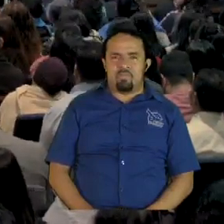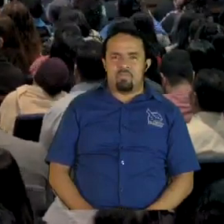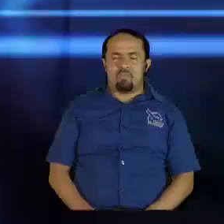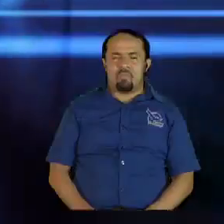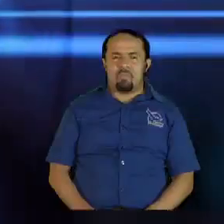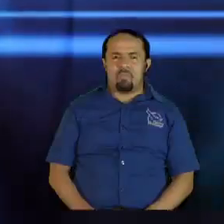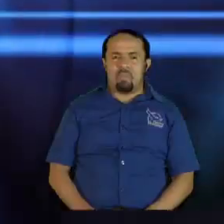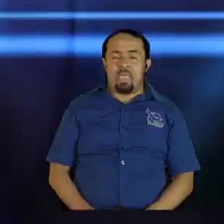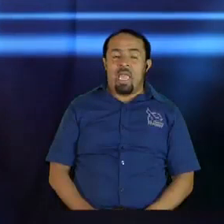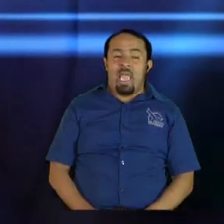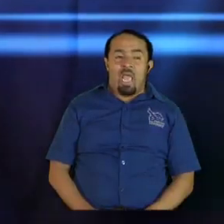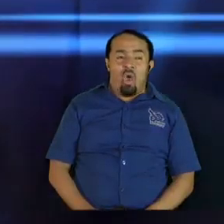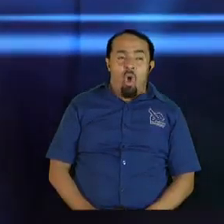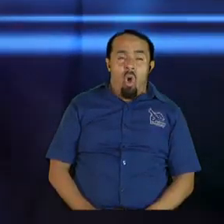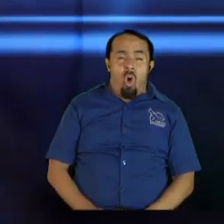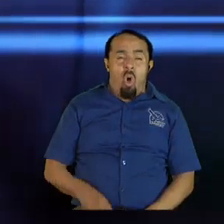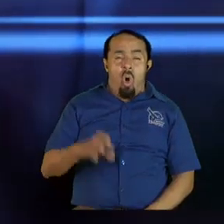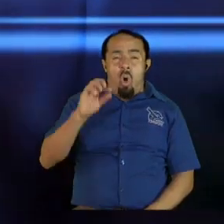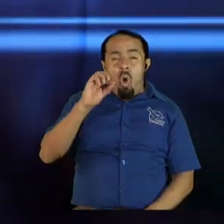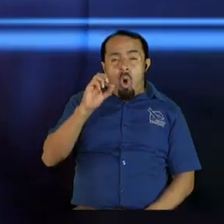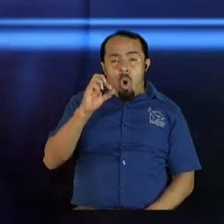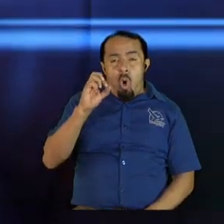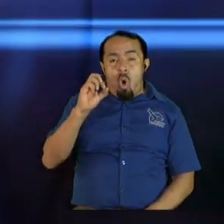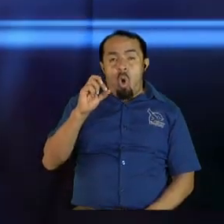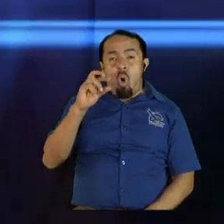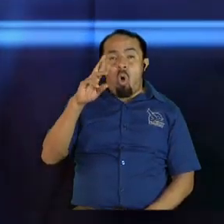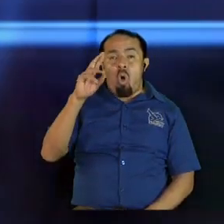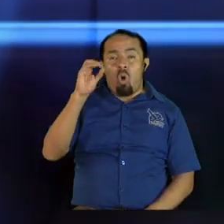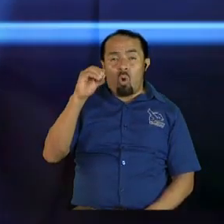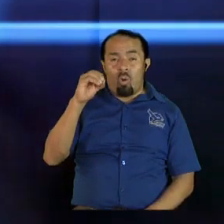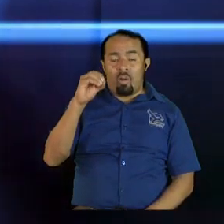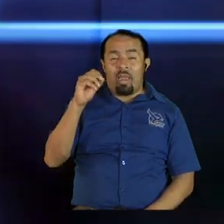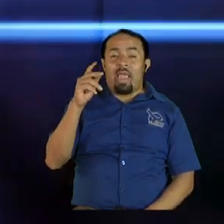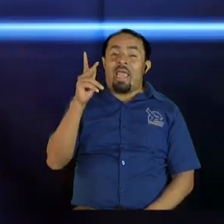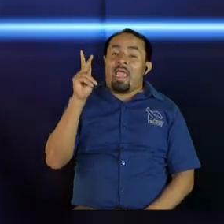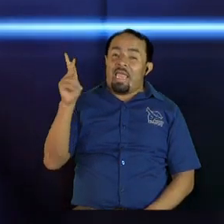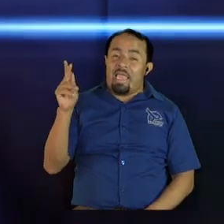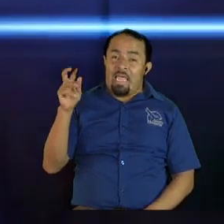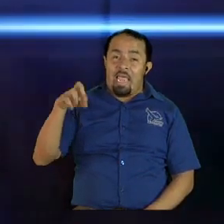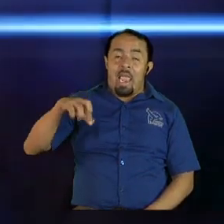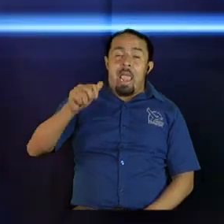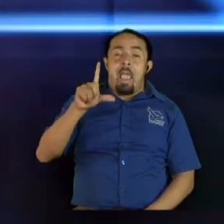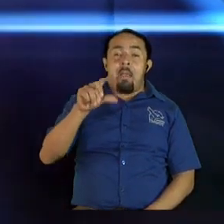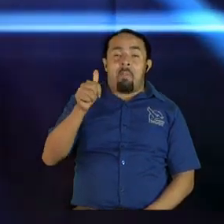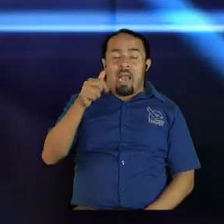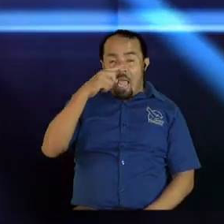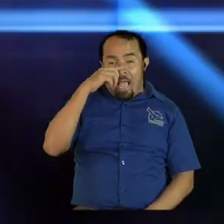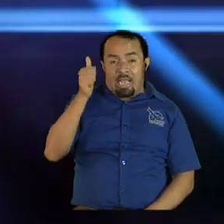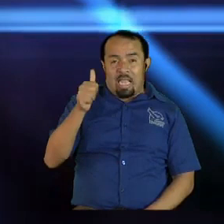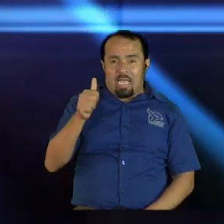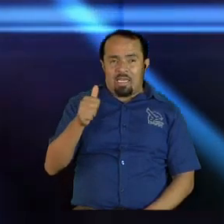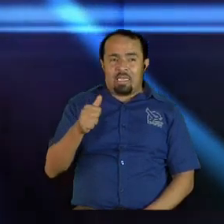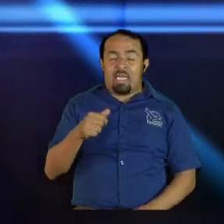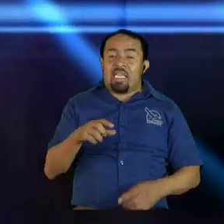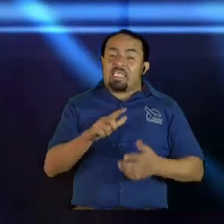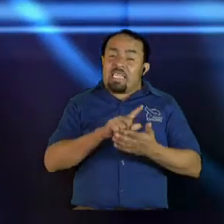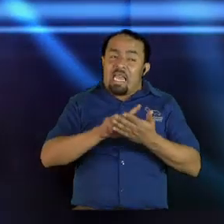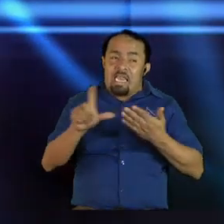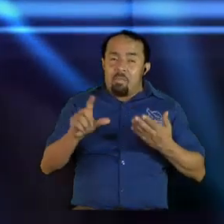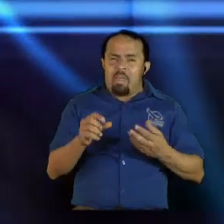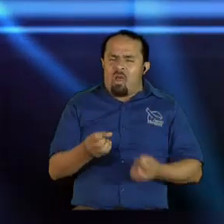El oro y la plata se purifican con fuego, pero el Señor purifica el corazón de los